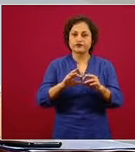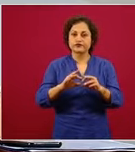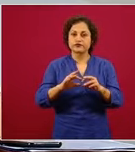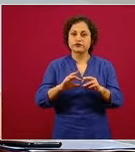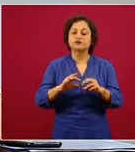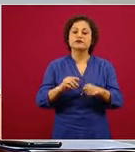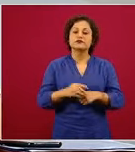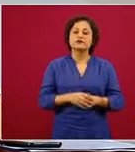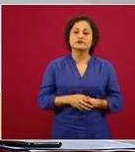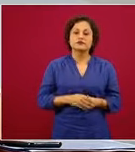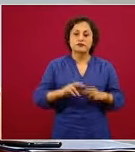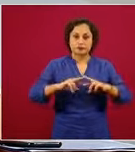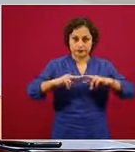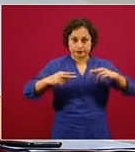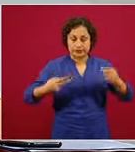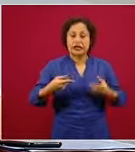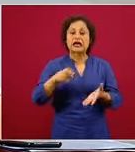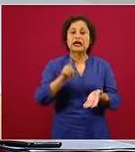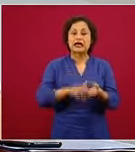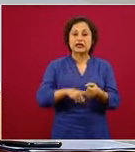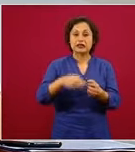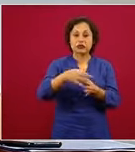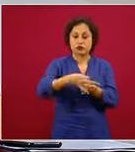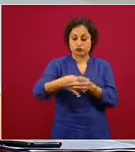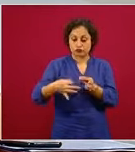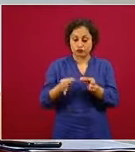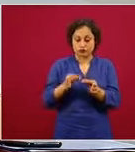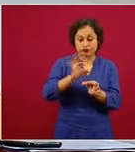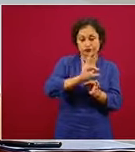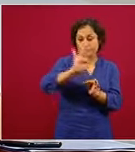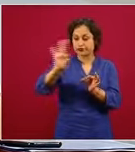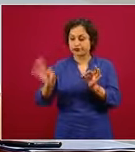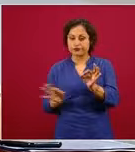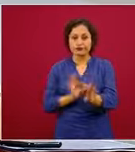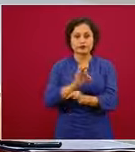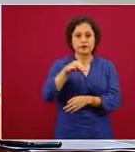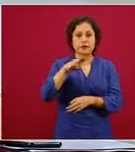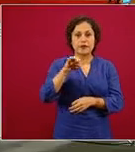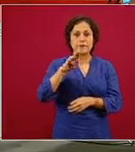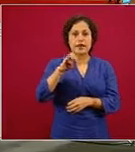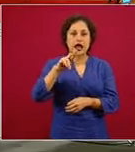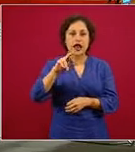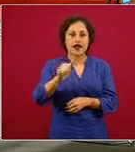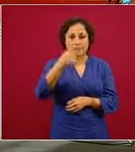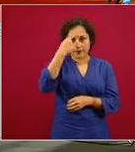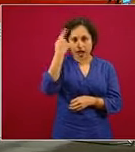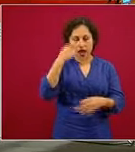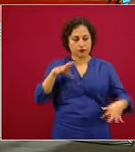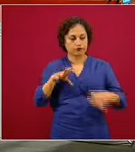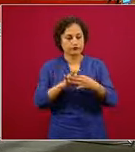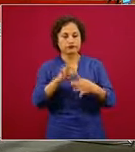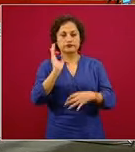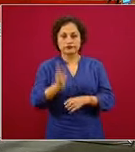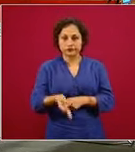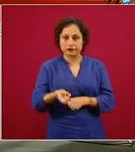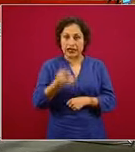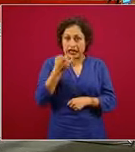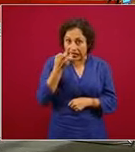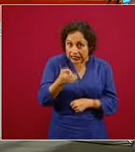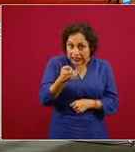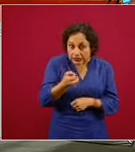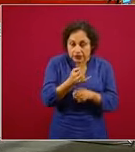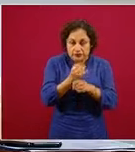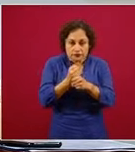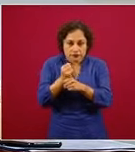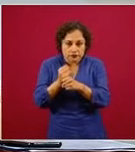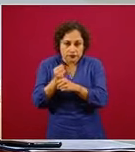diferentes proteínas de la membrana. Todo esto son los puntos de acción que posteriormente veremos